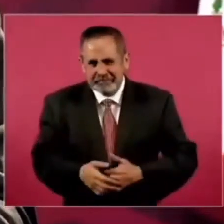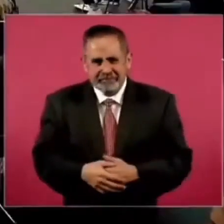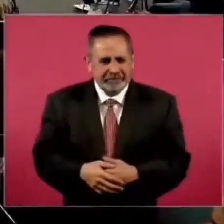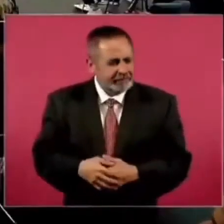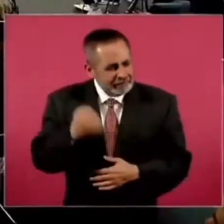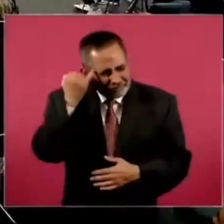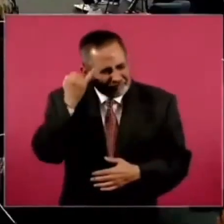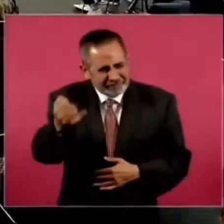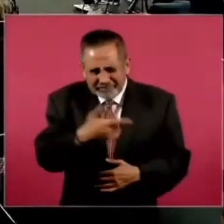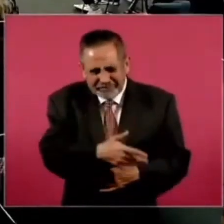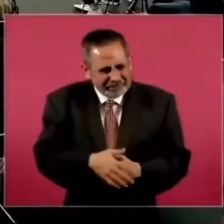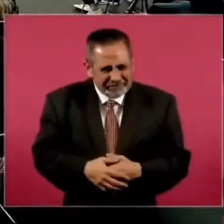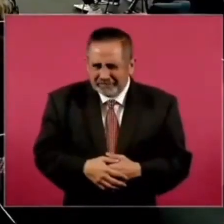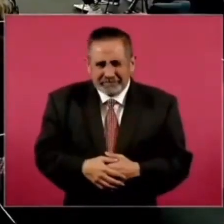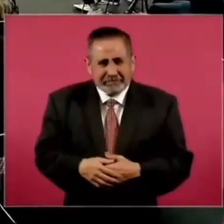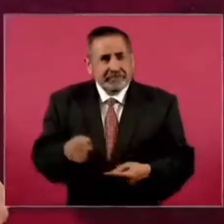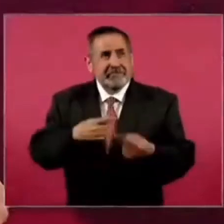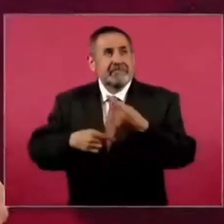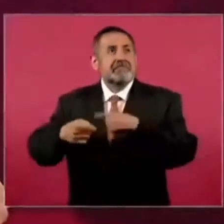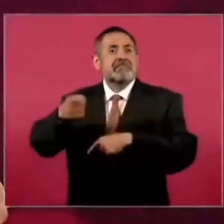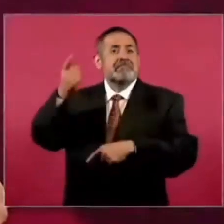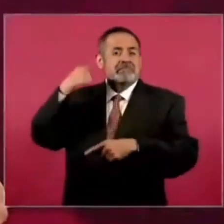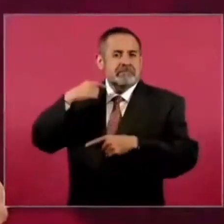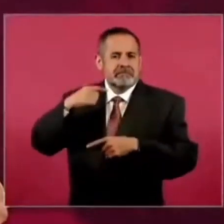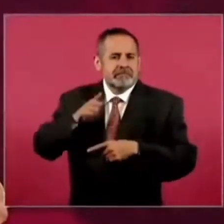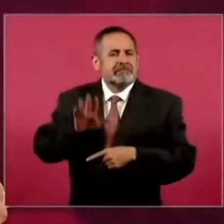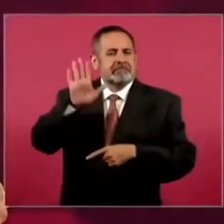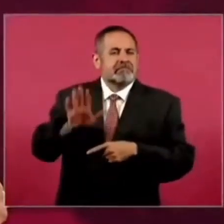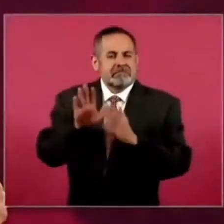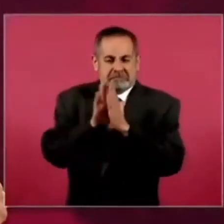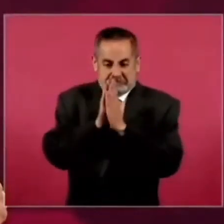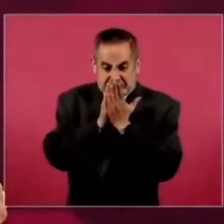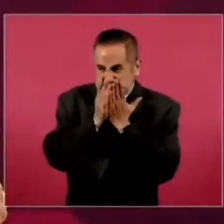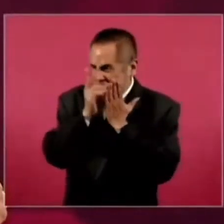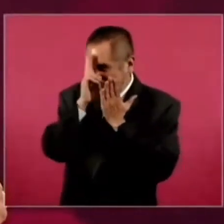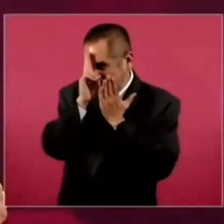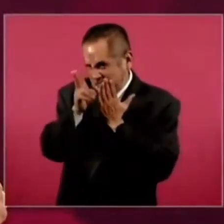Imagínense lo que es regresar a los libros prohibidos.